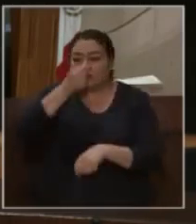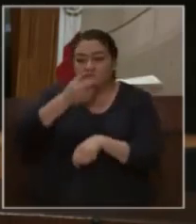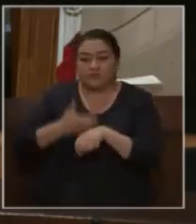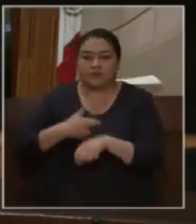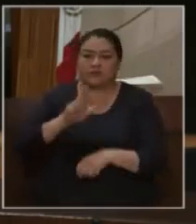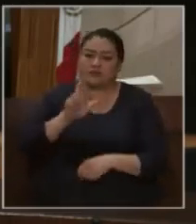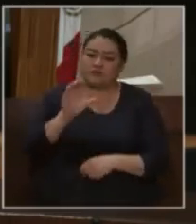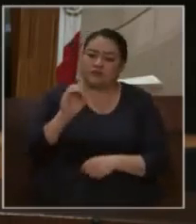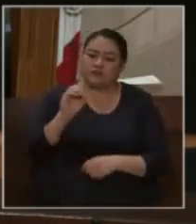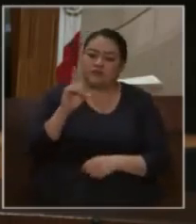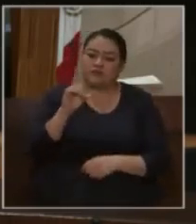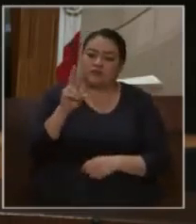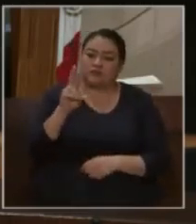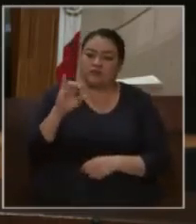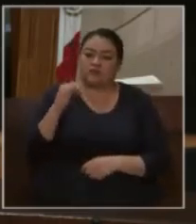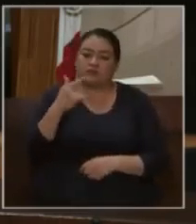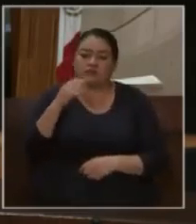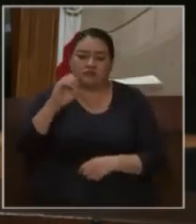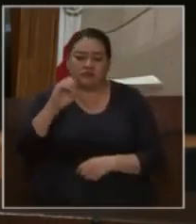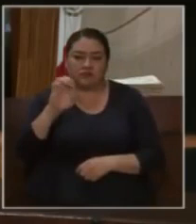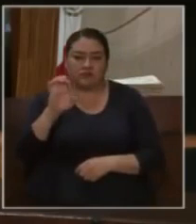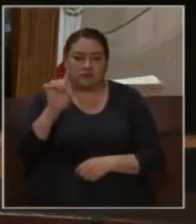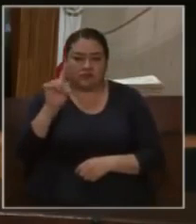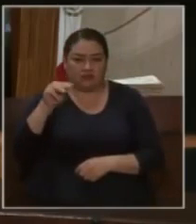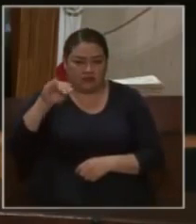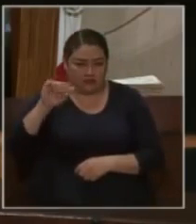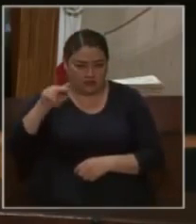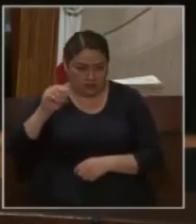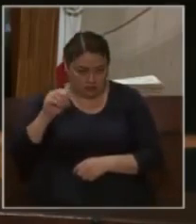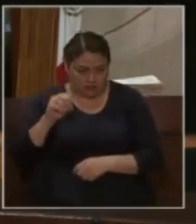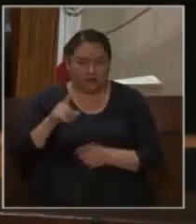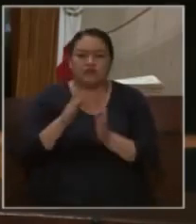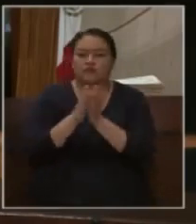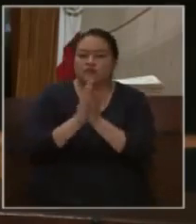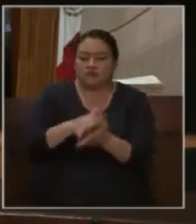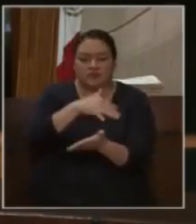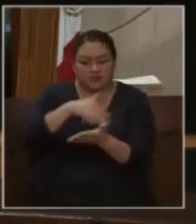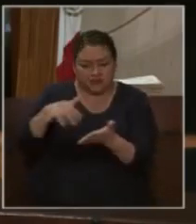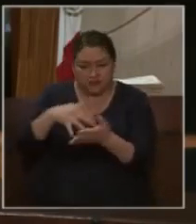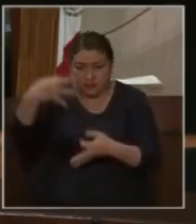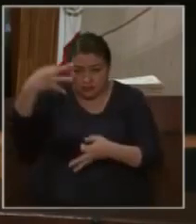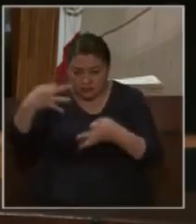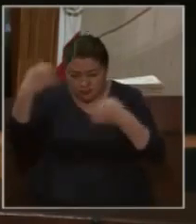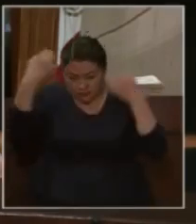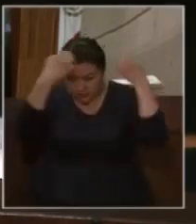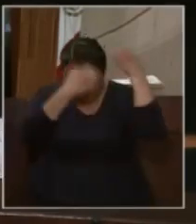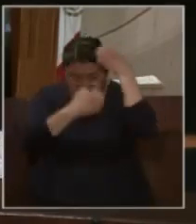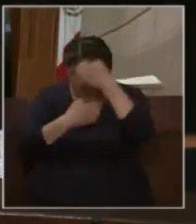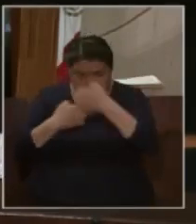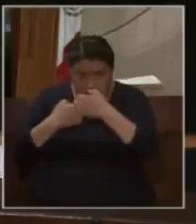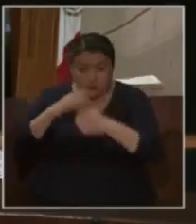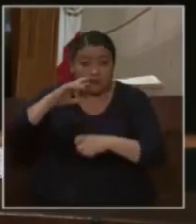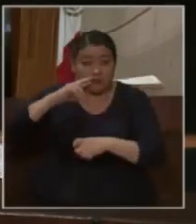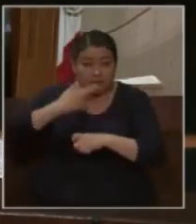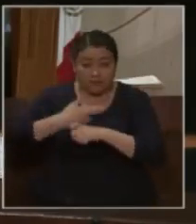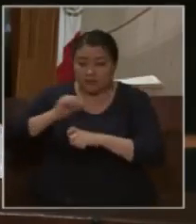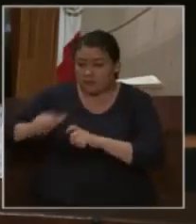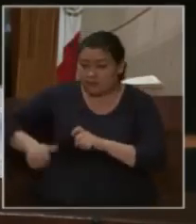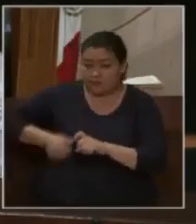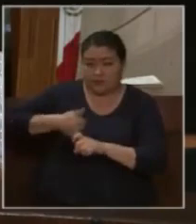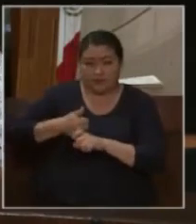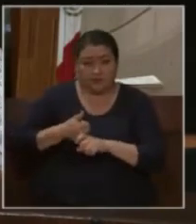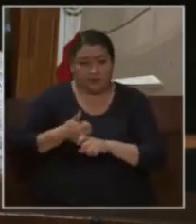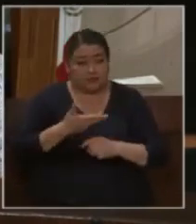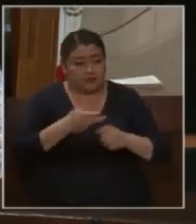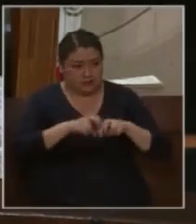Secretario Rodrigo Edmundo Galán Martínez, por favor dé cuenta con los proyectos de resolución que somete a